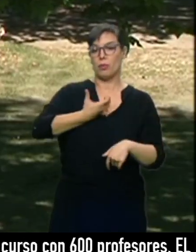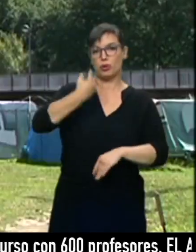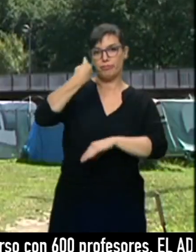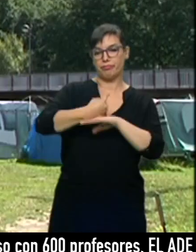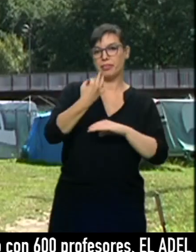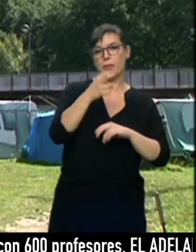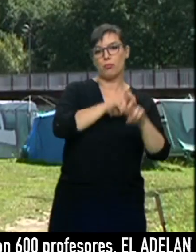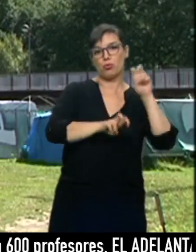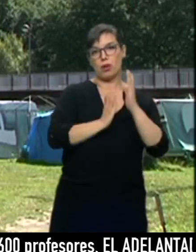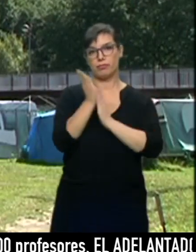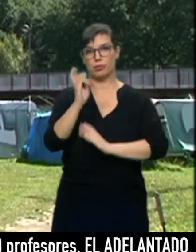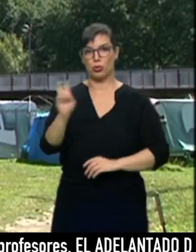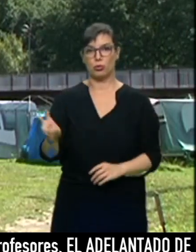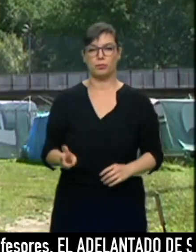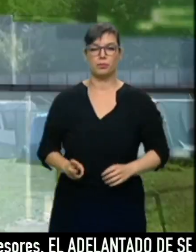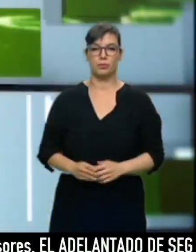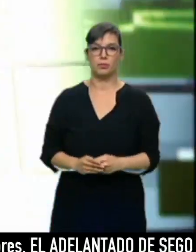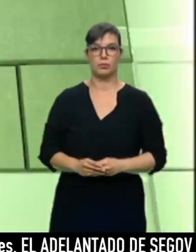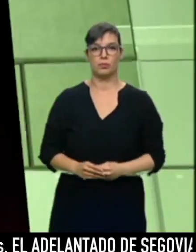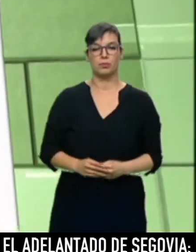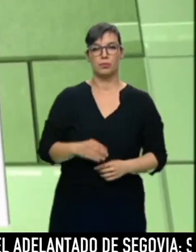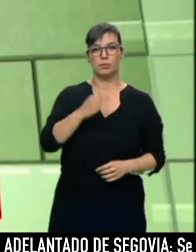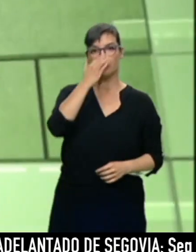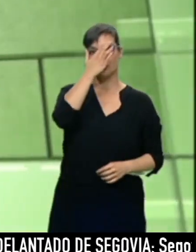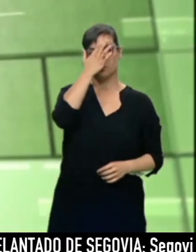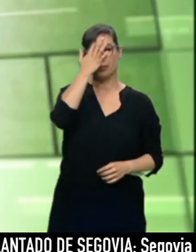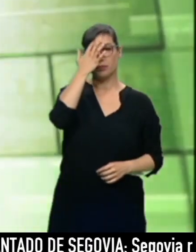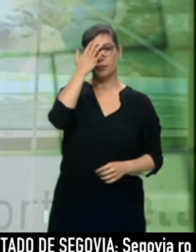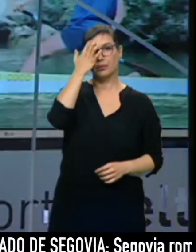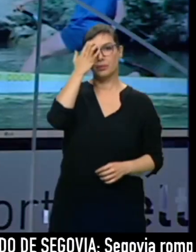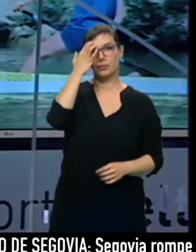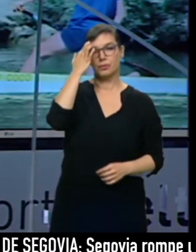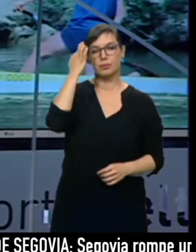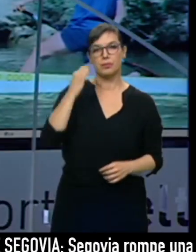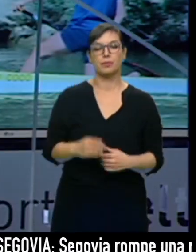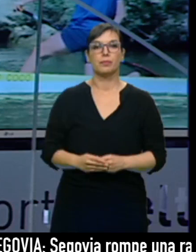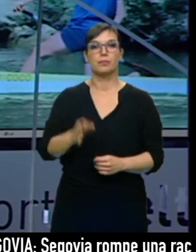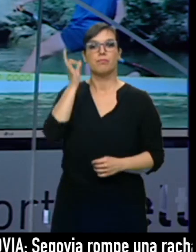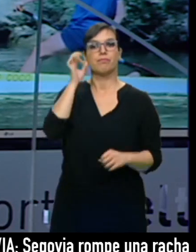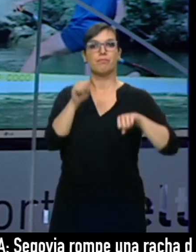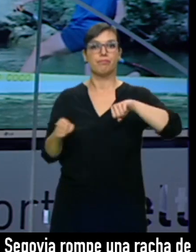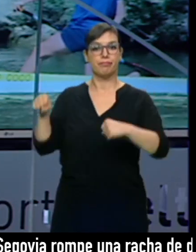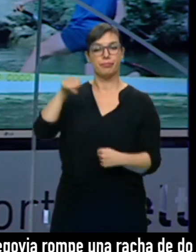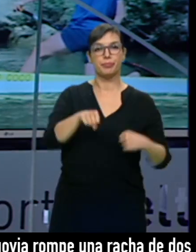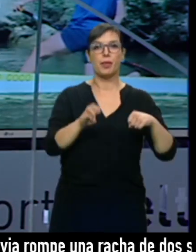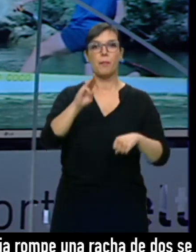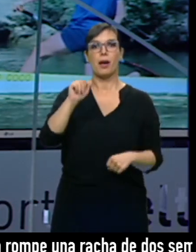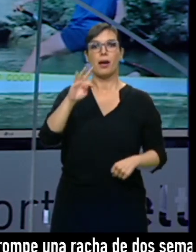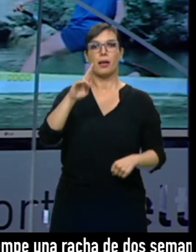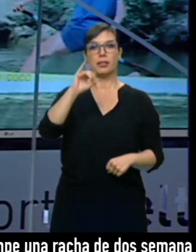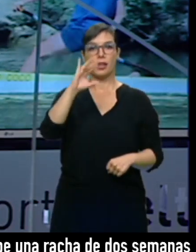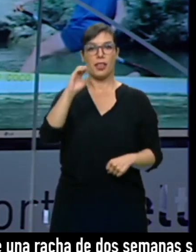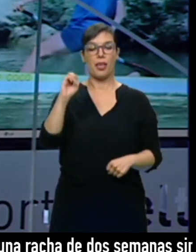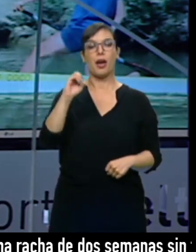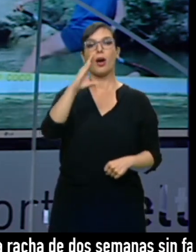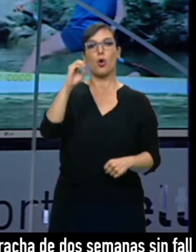a buscar una alternativa. La palista Patricia Coco pidió una prórroga a la